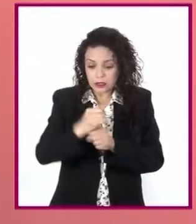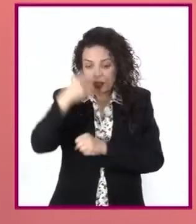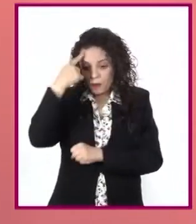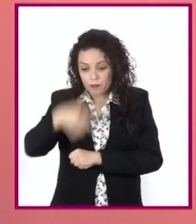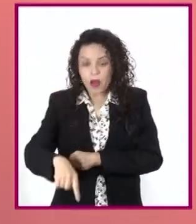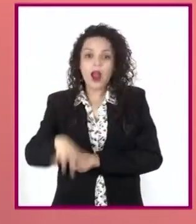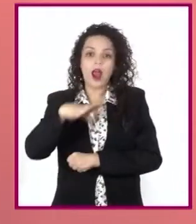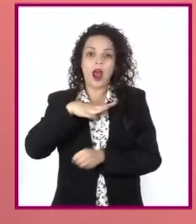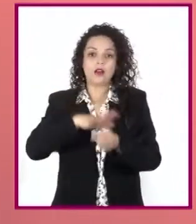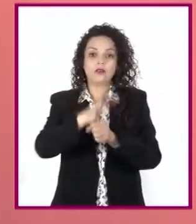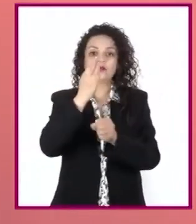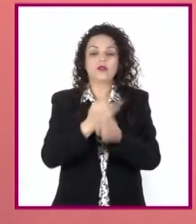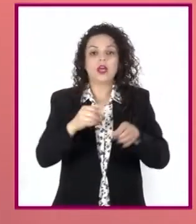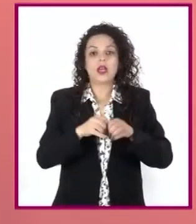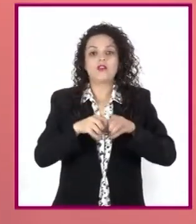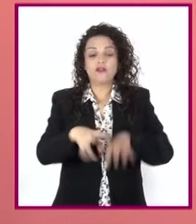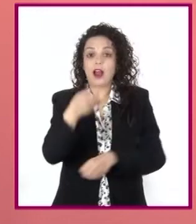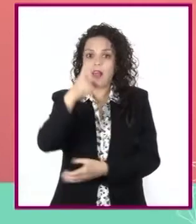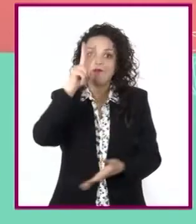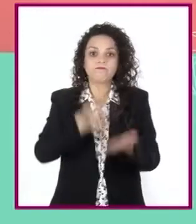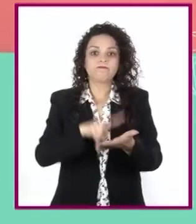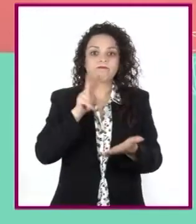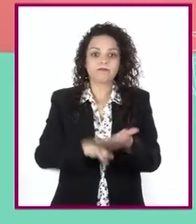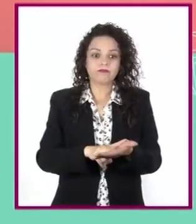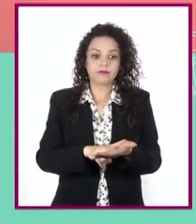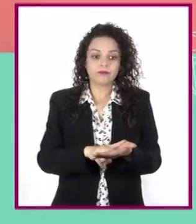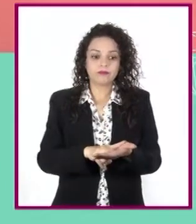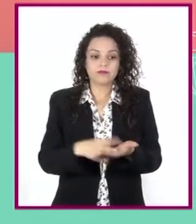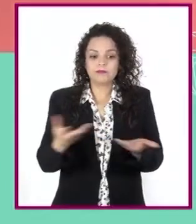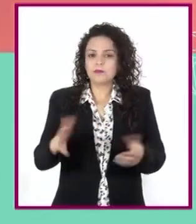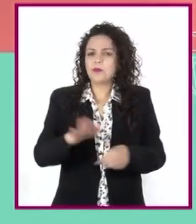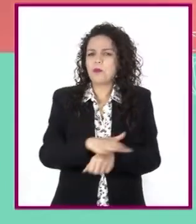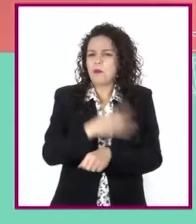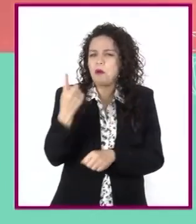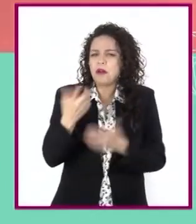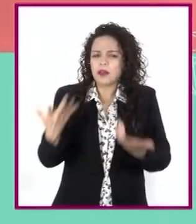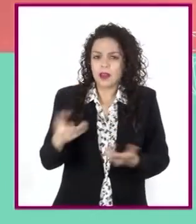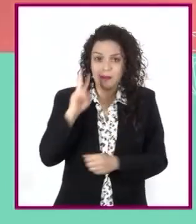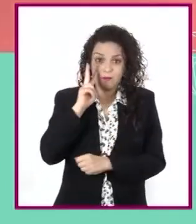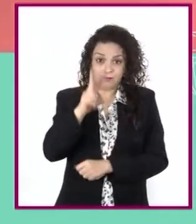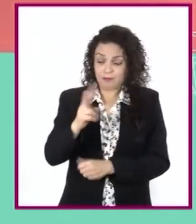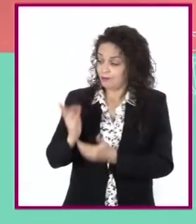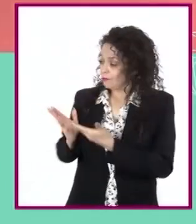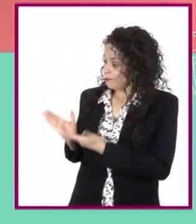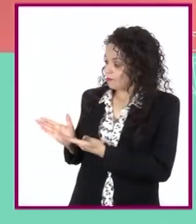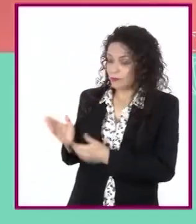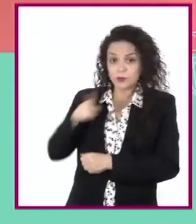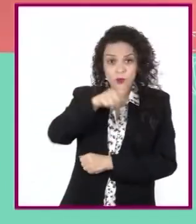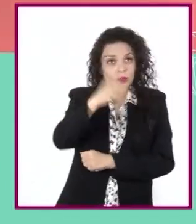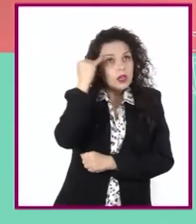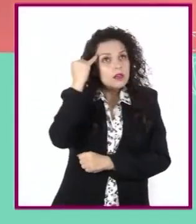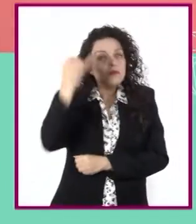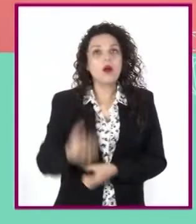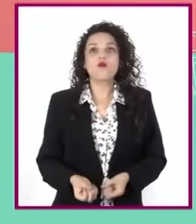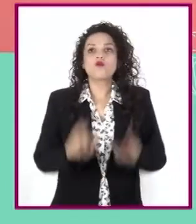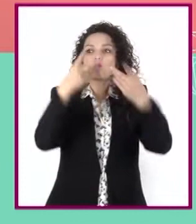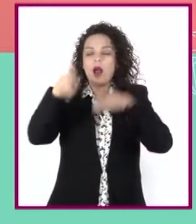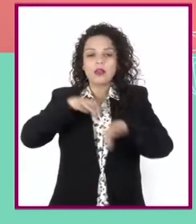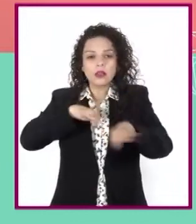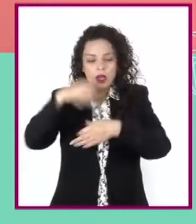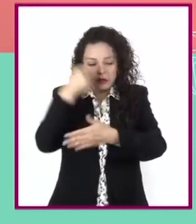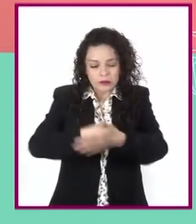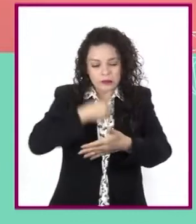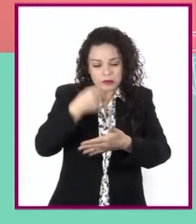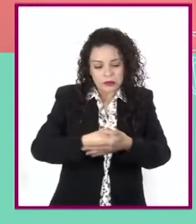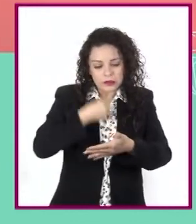es importante decirlo así. ¿Por qué? ¿Se imaginan cuánto trabajo tuvieron que realizar estos hombres y mujeres